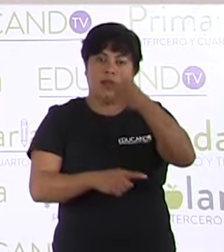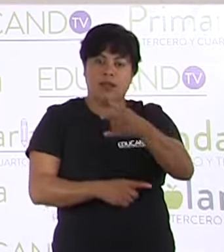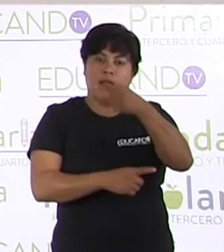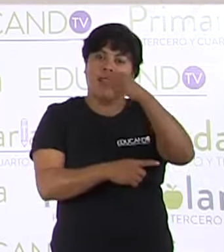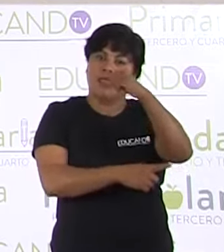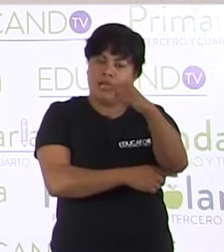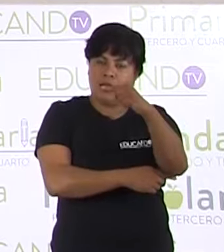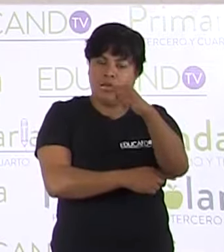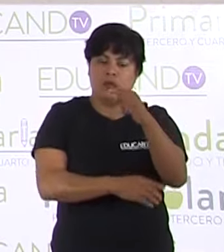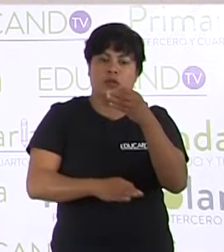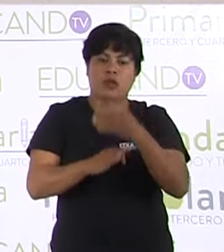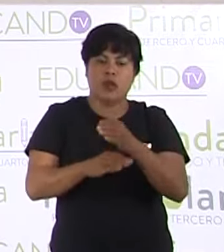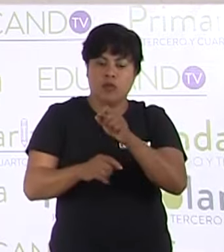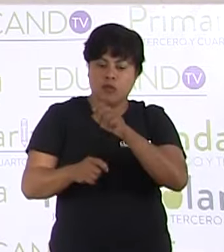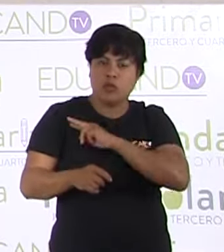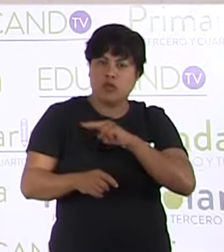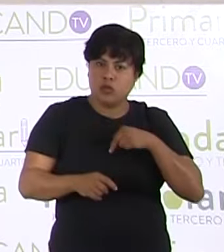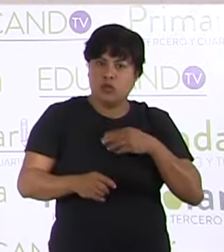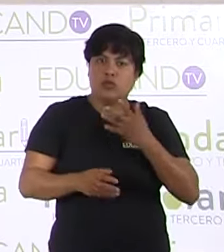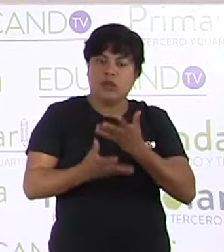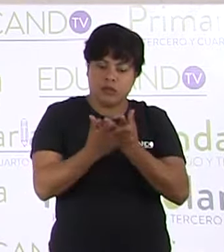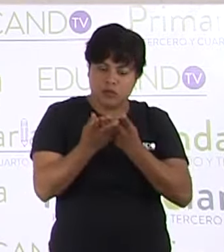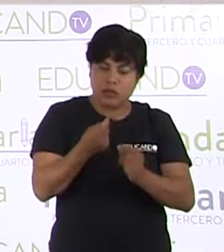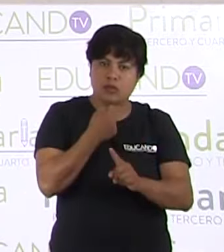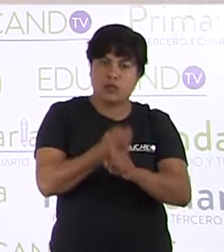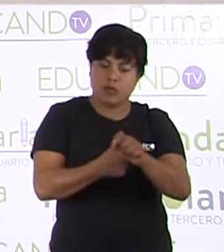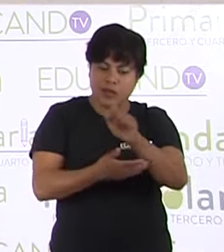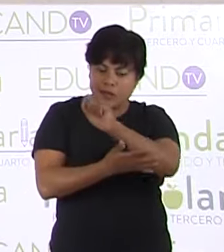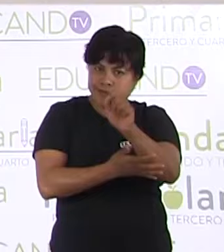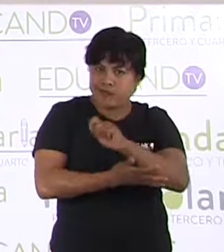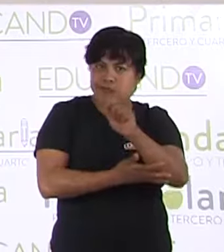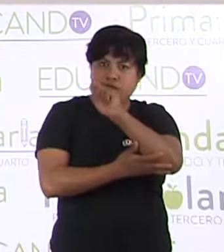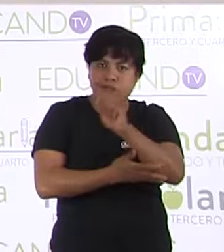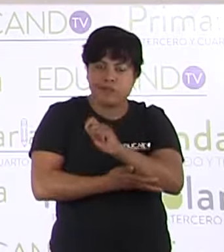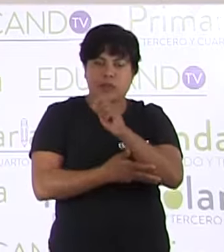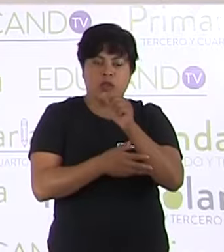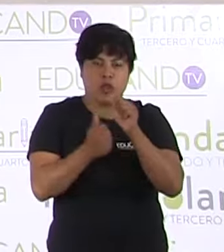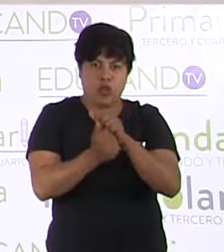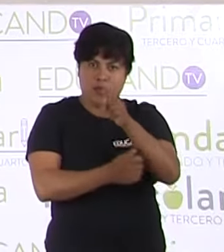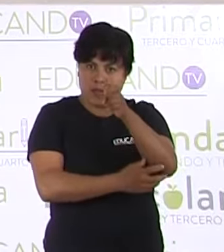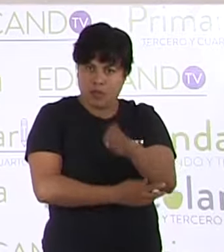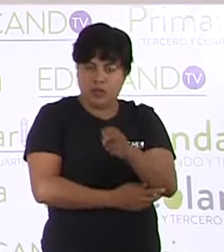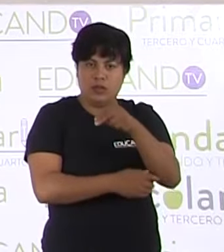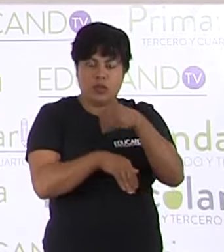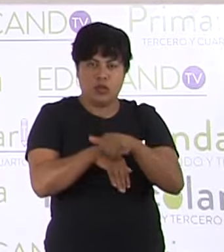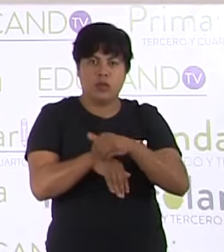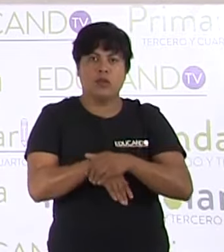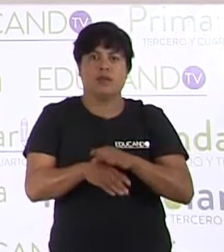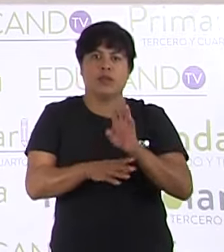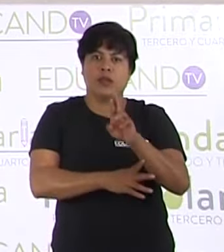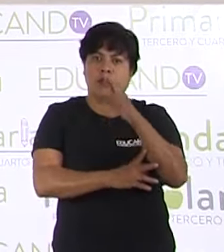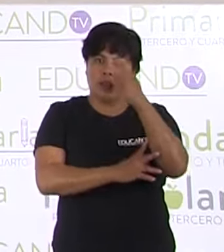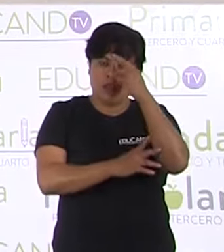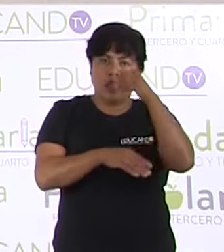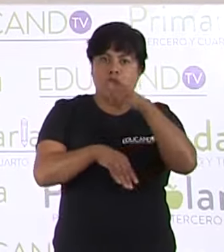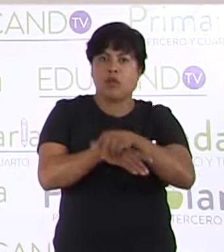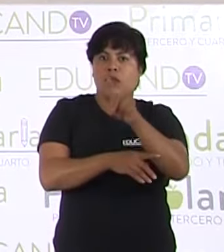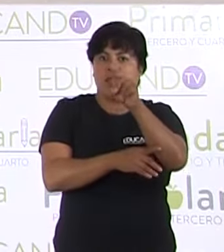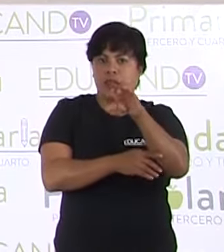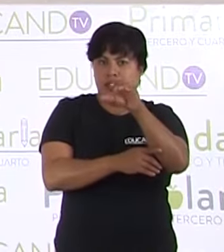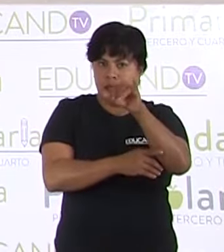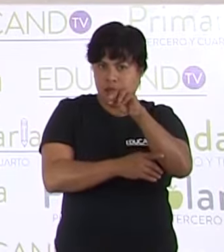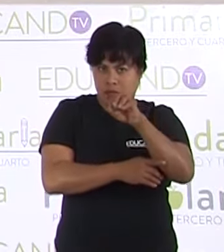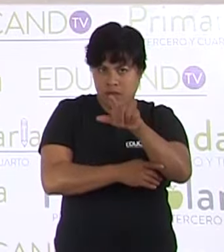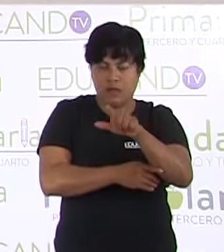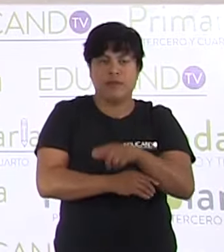negativos y vamos a hacer operación con ellos por el momento como recordatorio tenemos el número decimal Okay